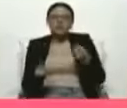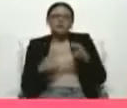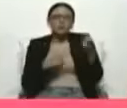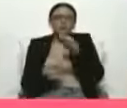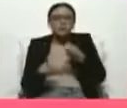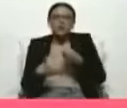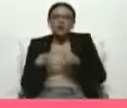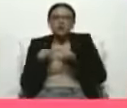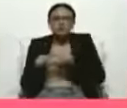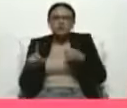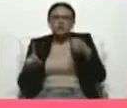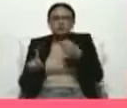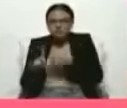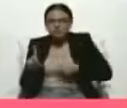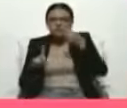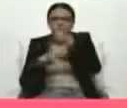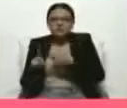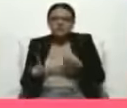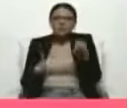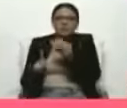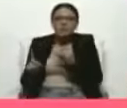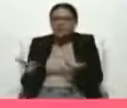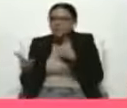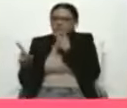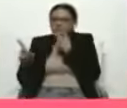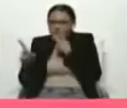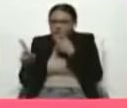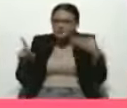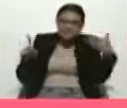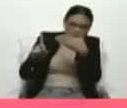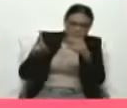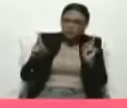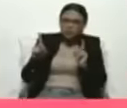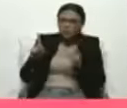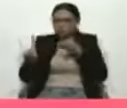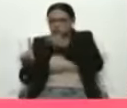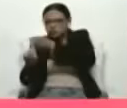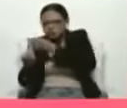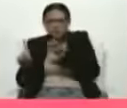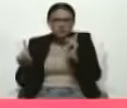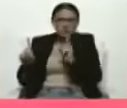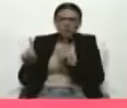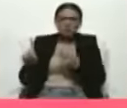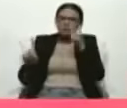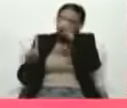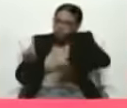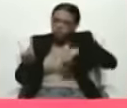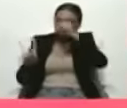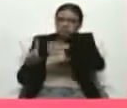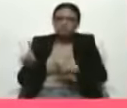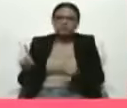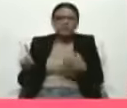tenían la esperanza de doblarlo, de quebrarlo.